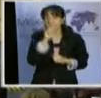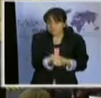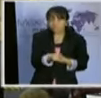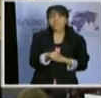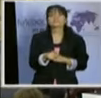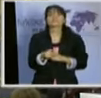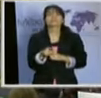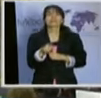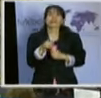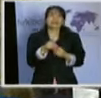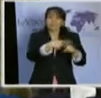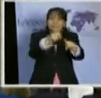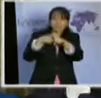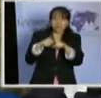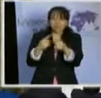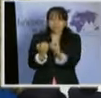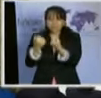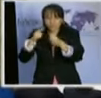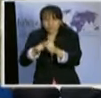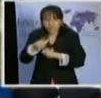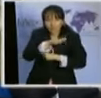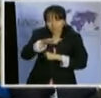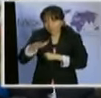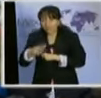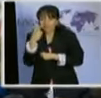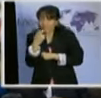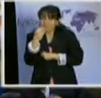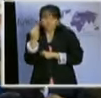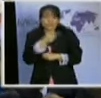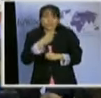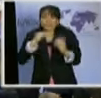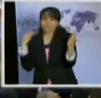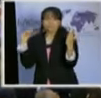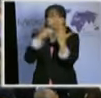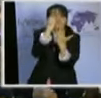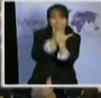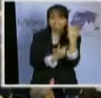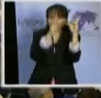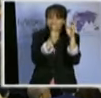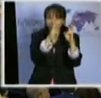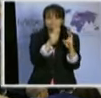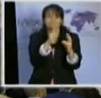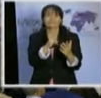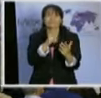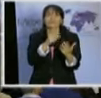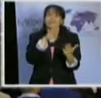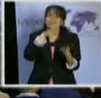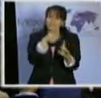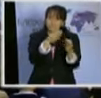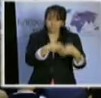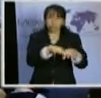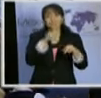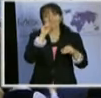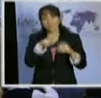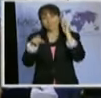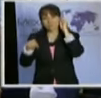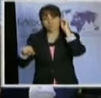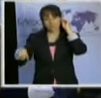en la agenda internacional del desarrollo. Con el gobierno federal, con quien a través de nuestra